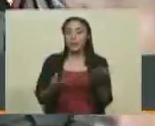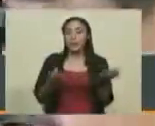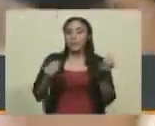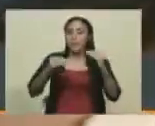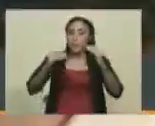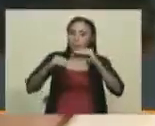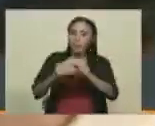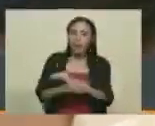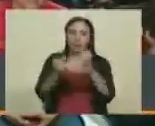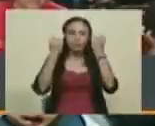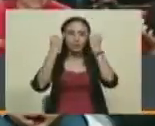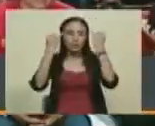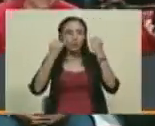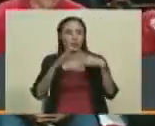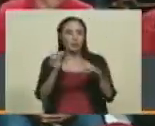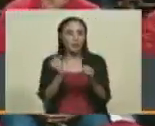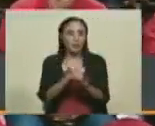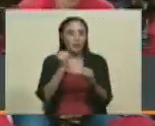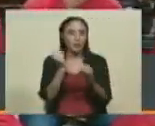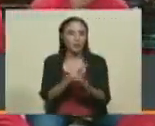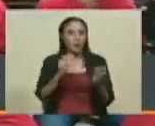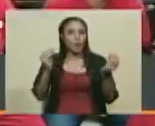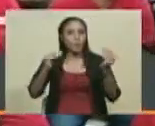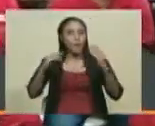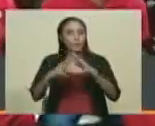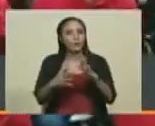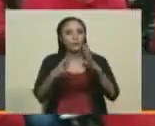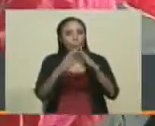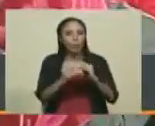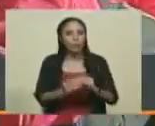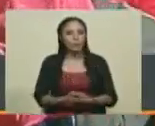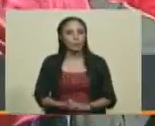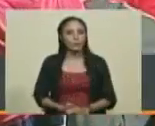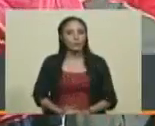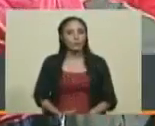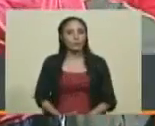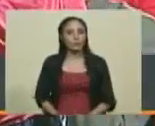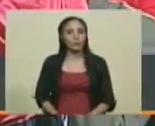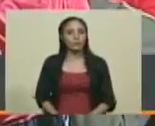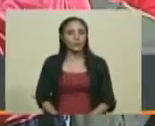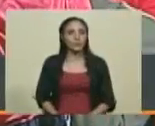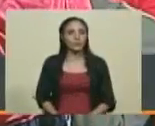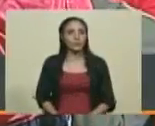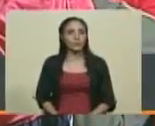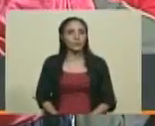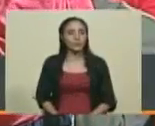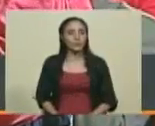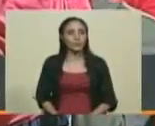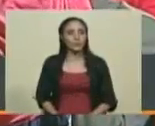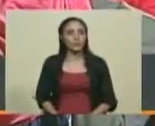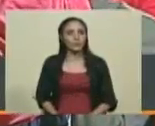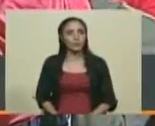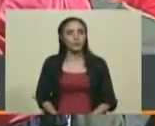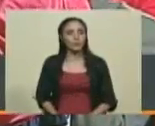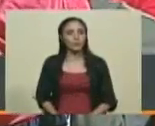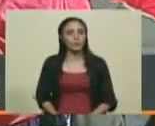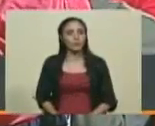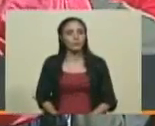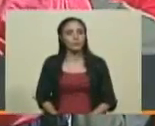nuestra capacidad operacional en nuestras instalaciones. Ya el ciudadano ministro tiene en su